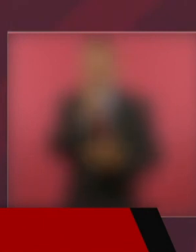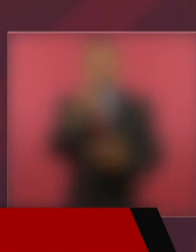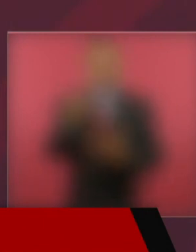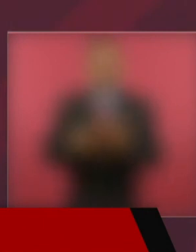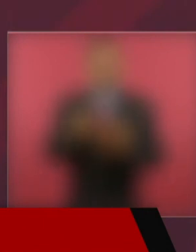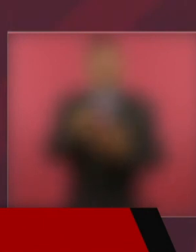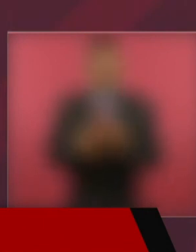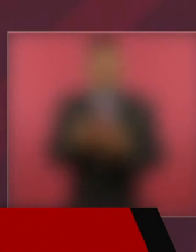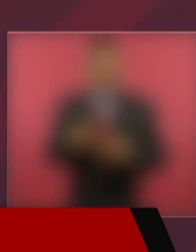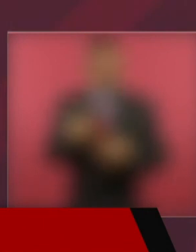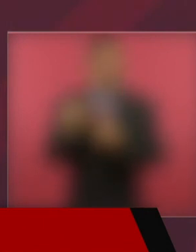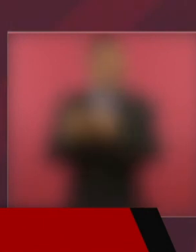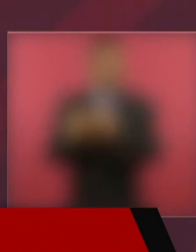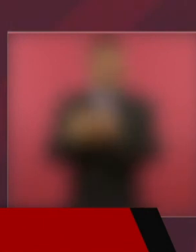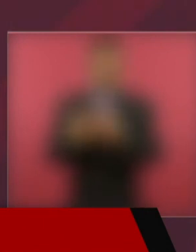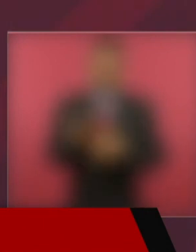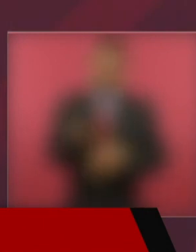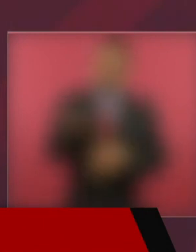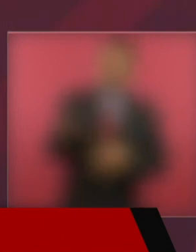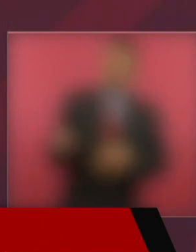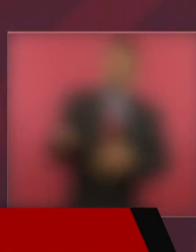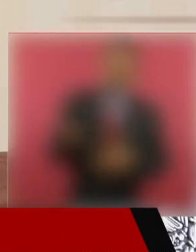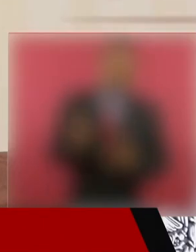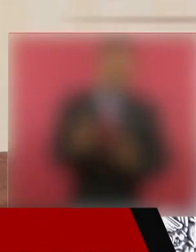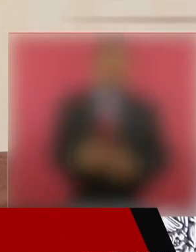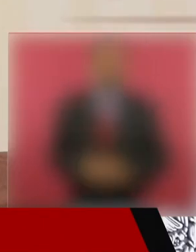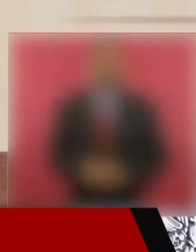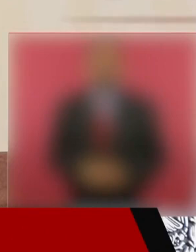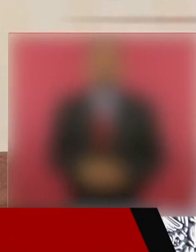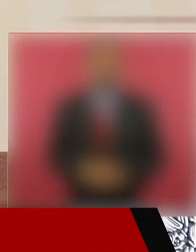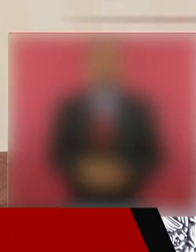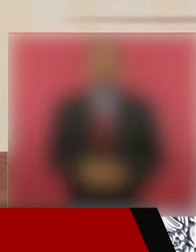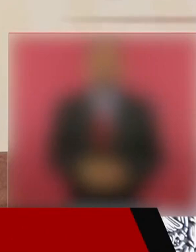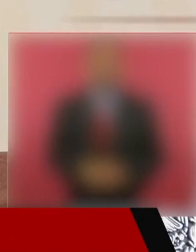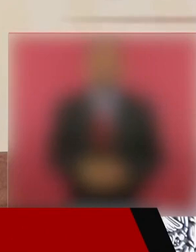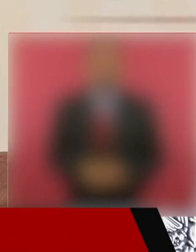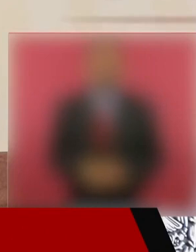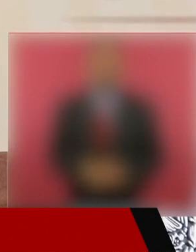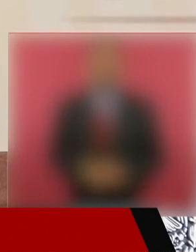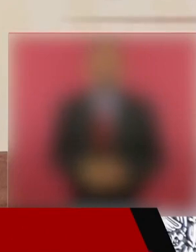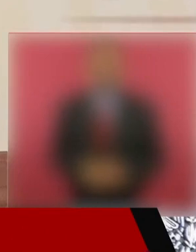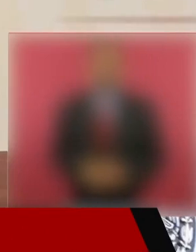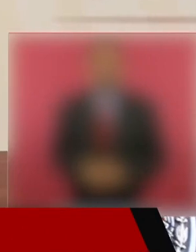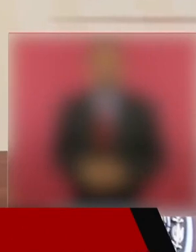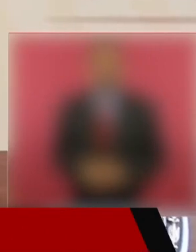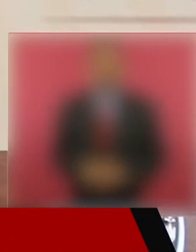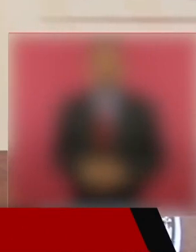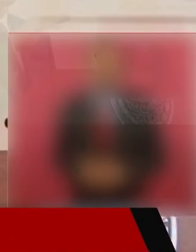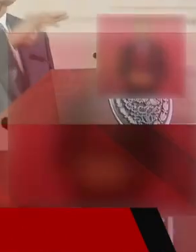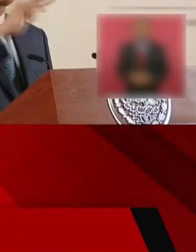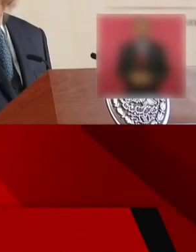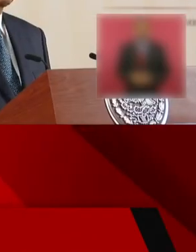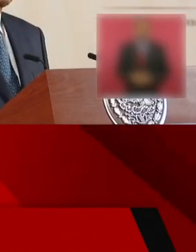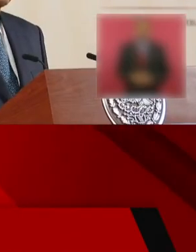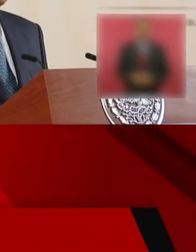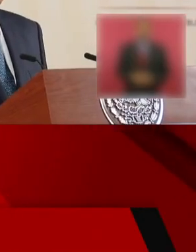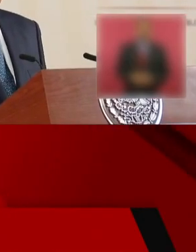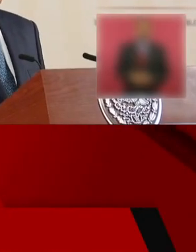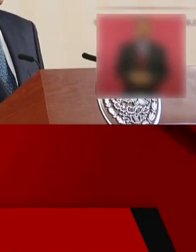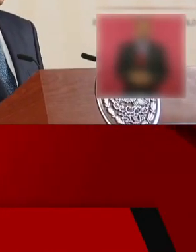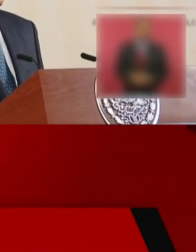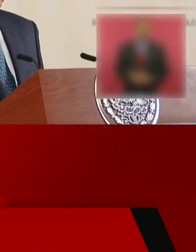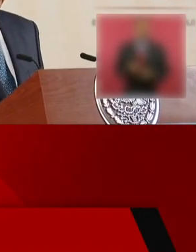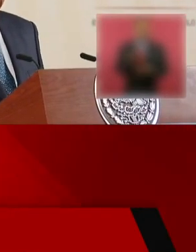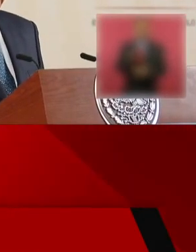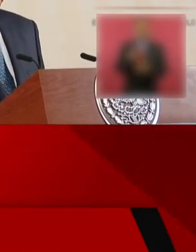Claro. Ahora, dime una cosa. El presidente, cuando se enteró que no debía hacerlo y que le